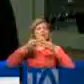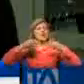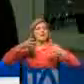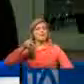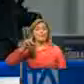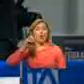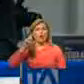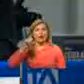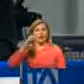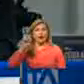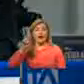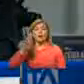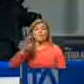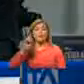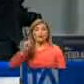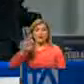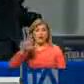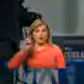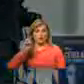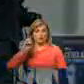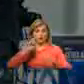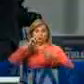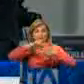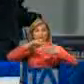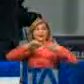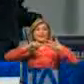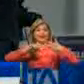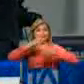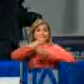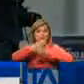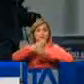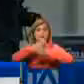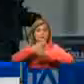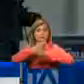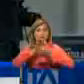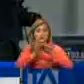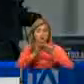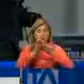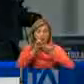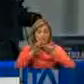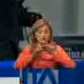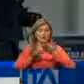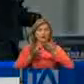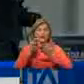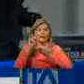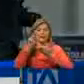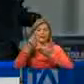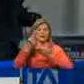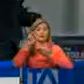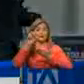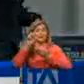tres seguridades. Un renovado diseño y nueva seguridad entre ellas una zona de lectura mecánica o NRZ,